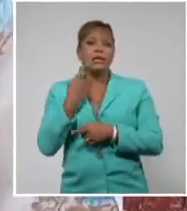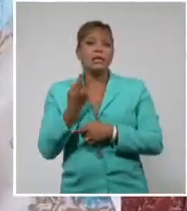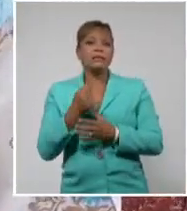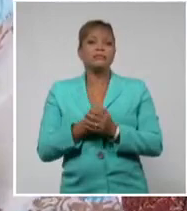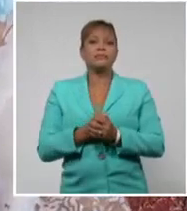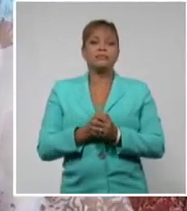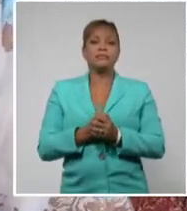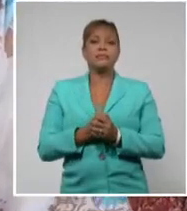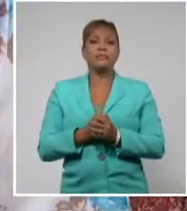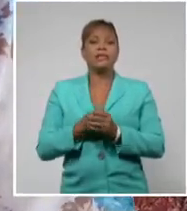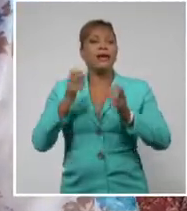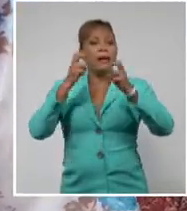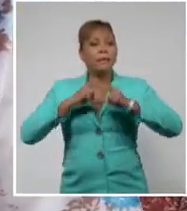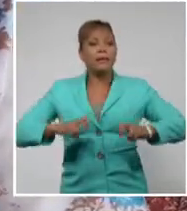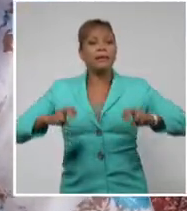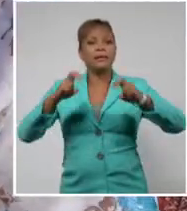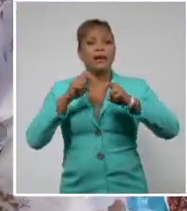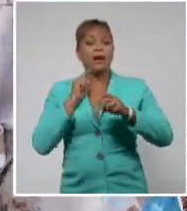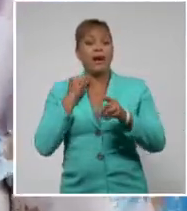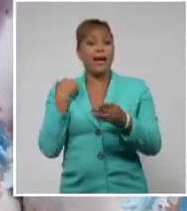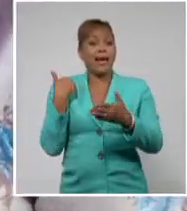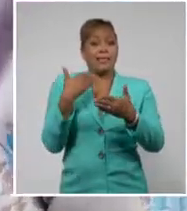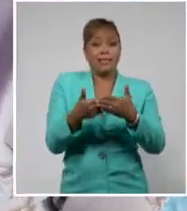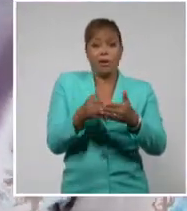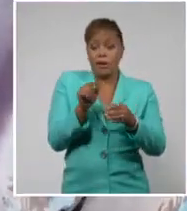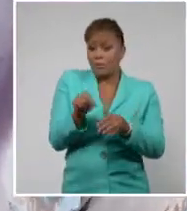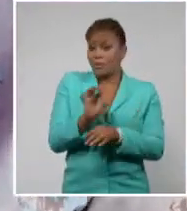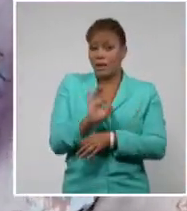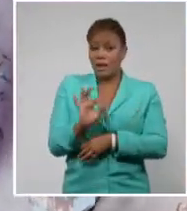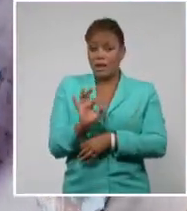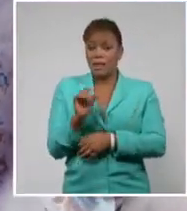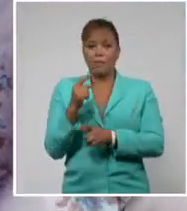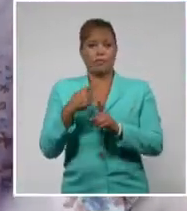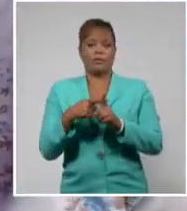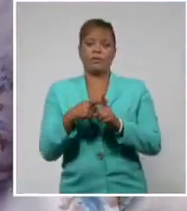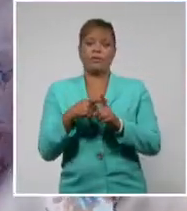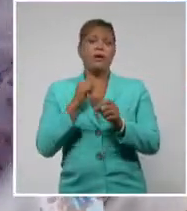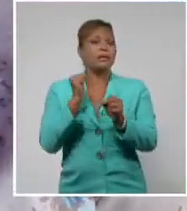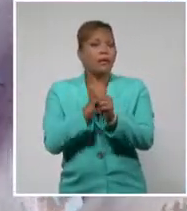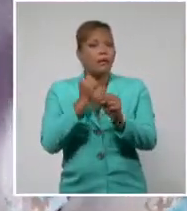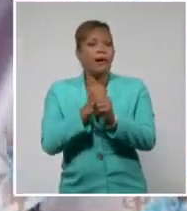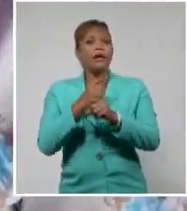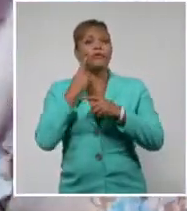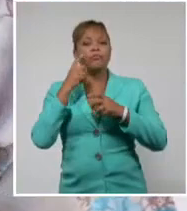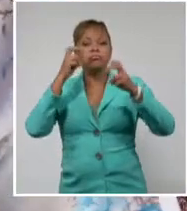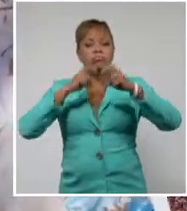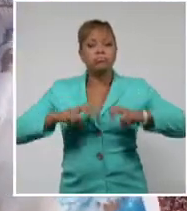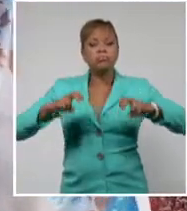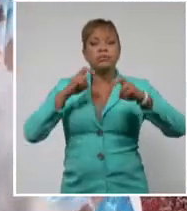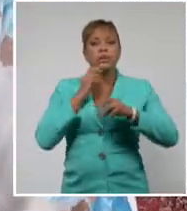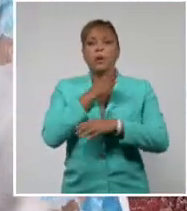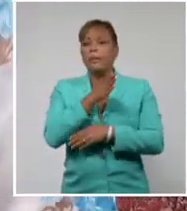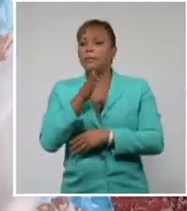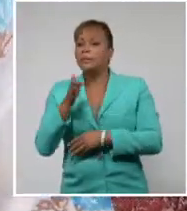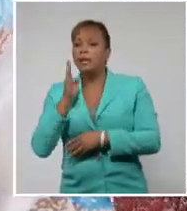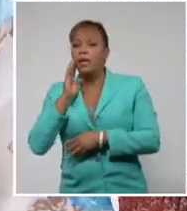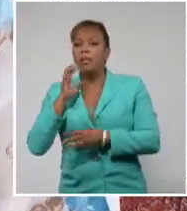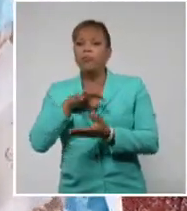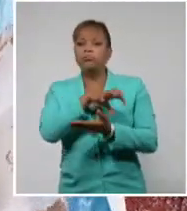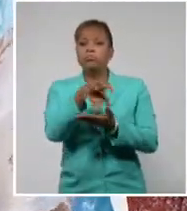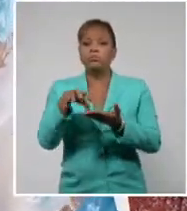estudios epidemiológicos hasta este momento ningún caso positivo. Se está trabajando todavía en el control de foco, que se va a